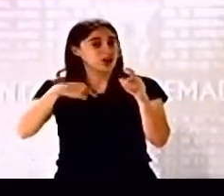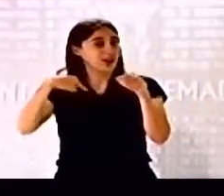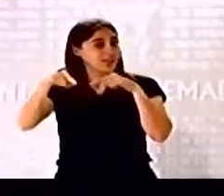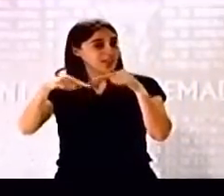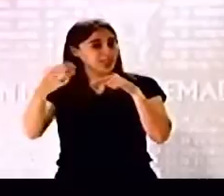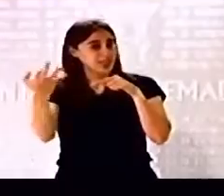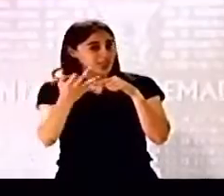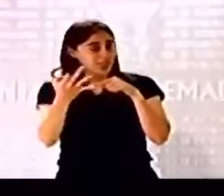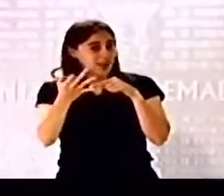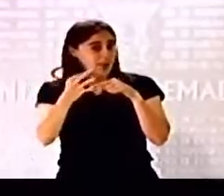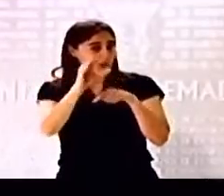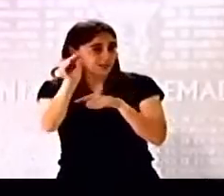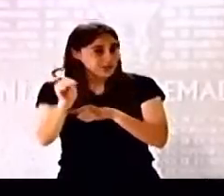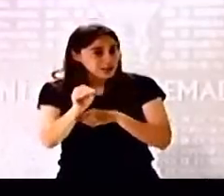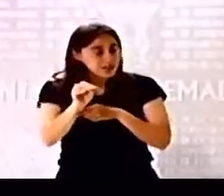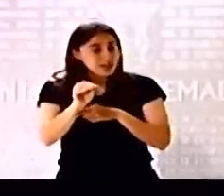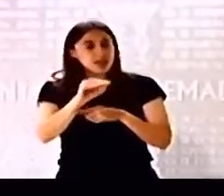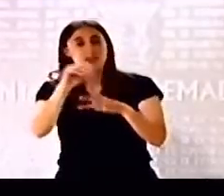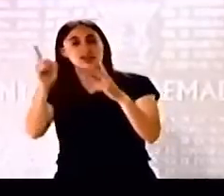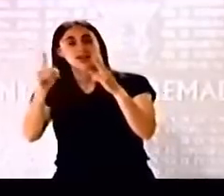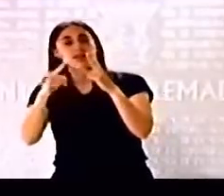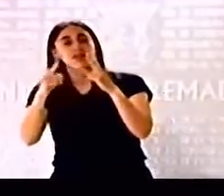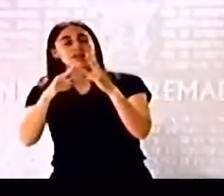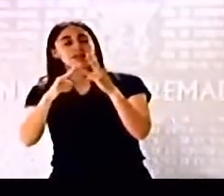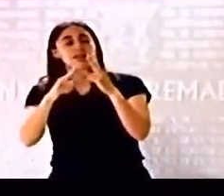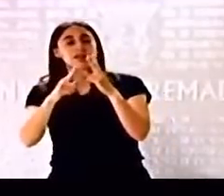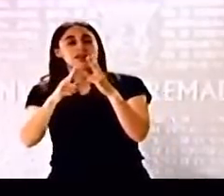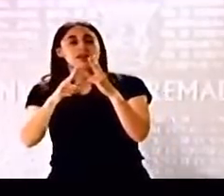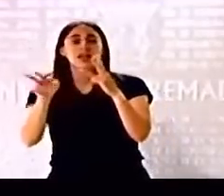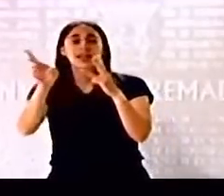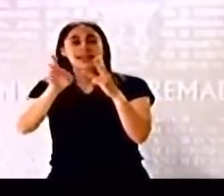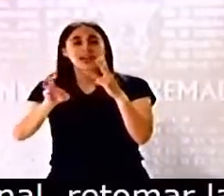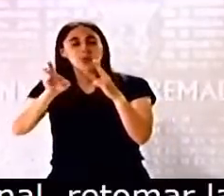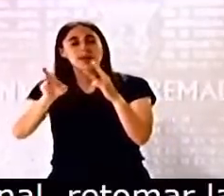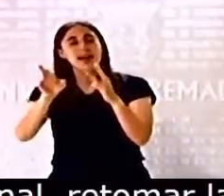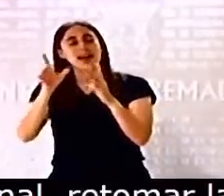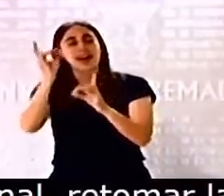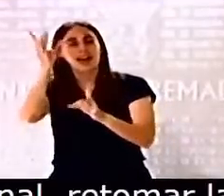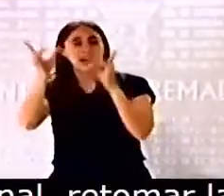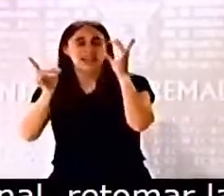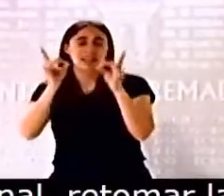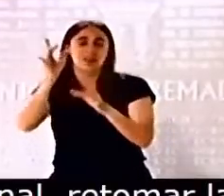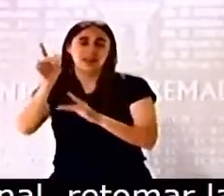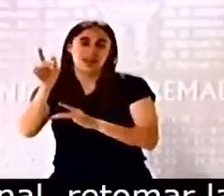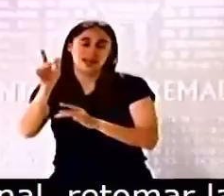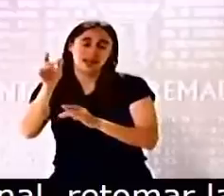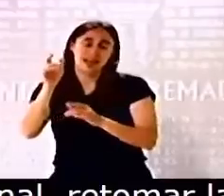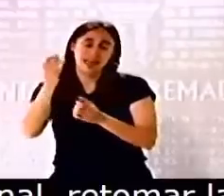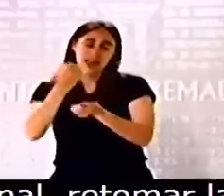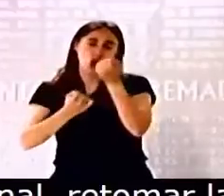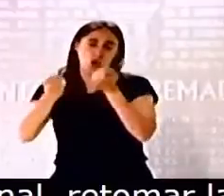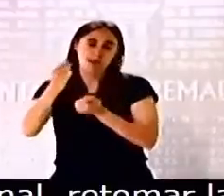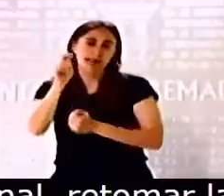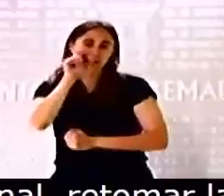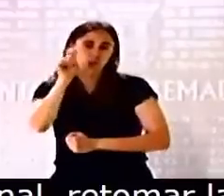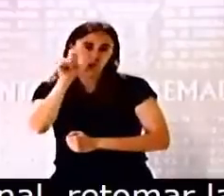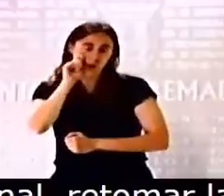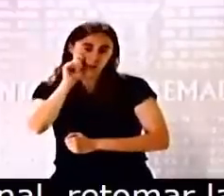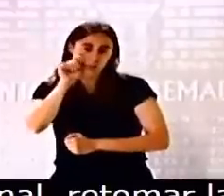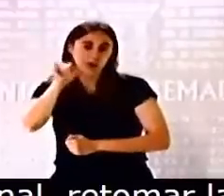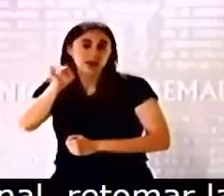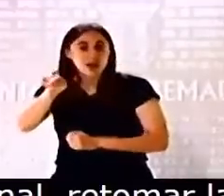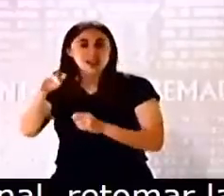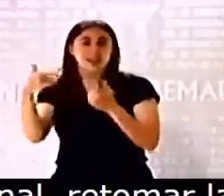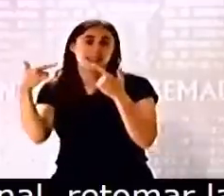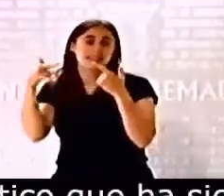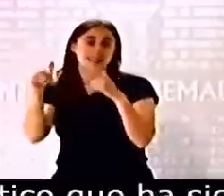tres, retomar la actividad económica fundamentalmente del sector turístico, que ha sido uno de los sectores que en